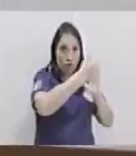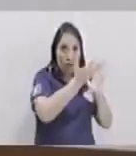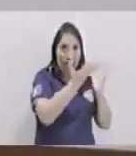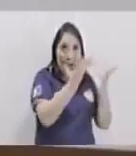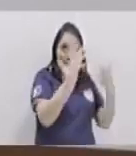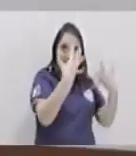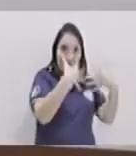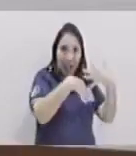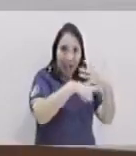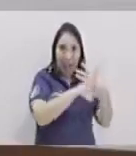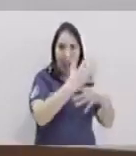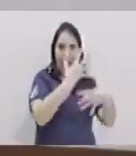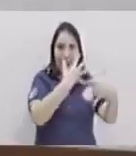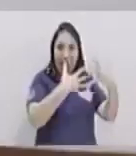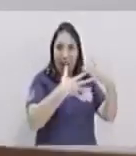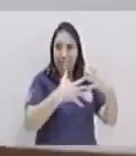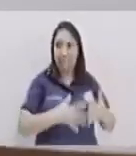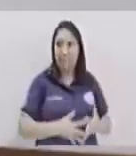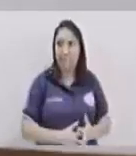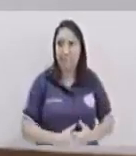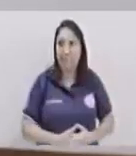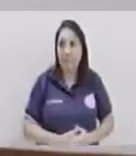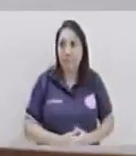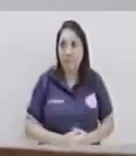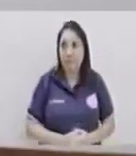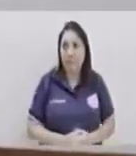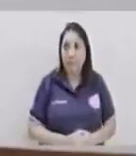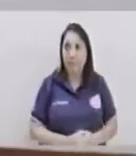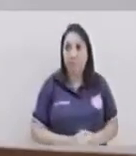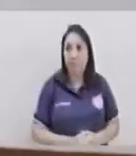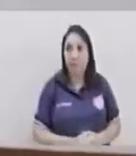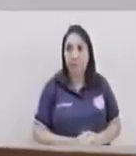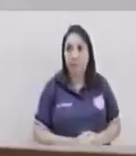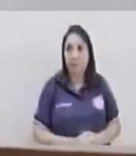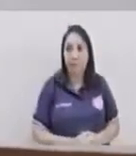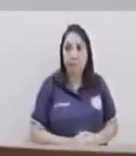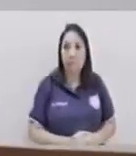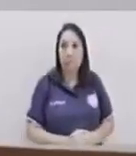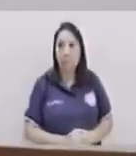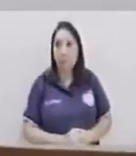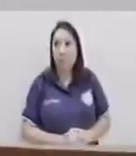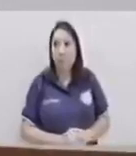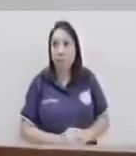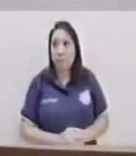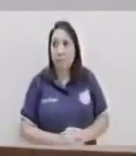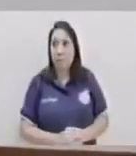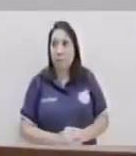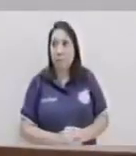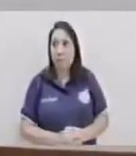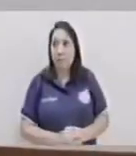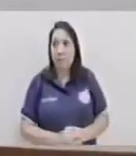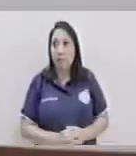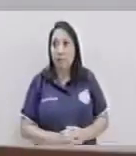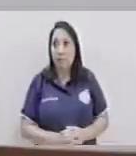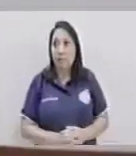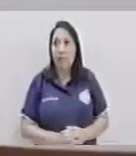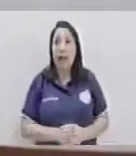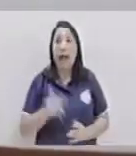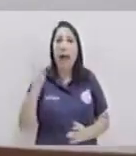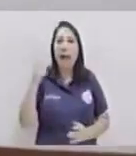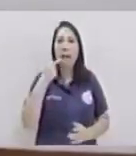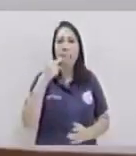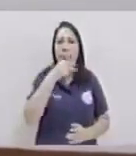el cambio de tono no sea tan drástico, ¿verdad? Que sea Exactamente. así gradualmente. A eso le